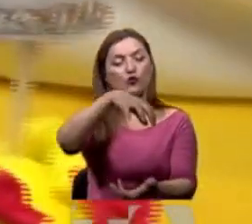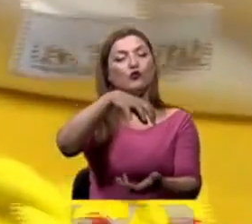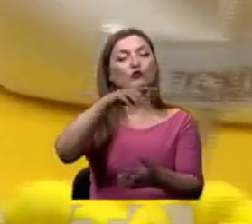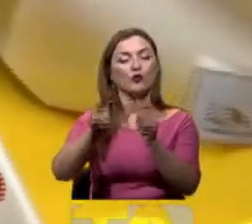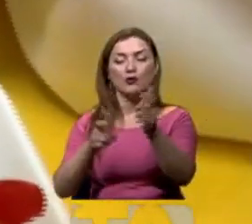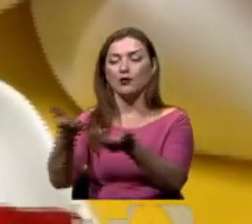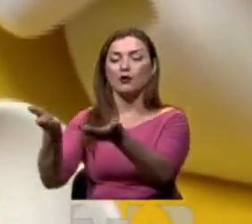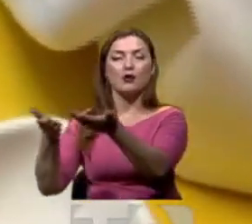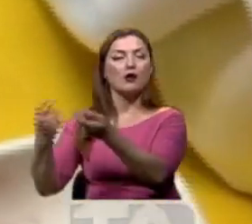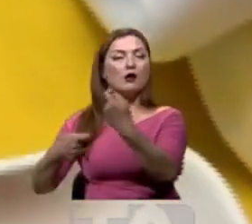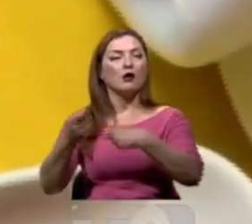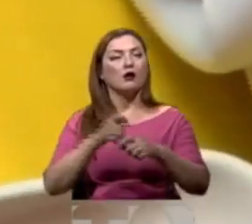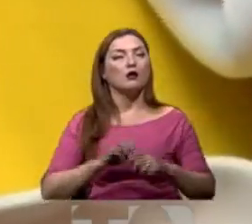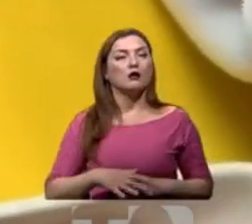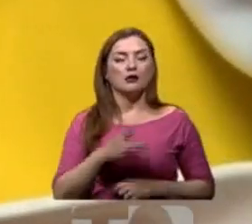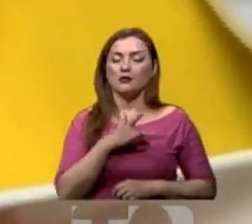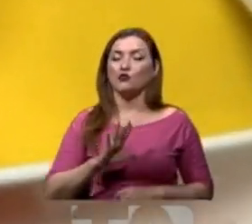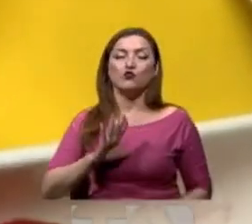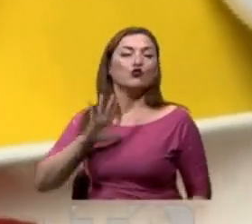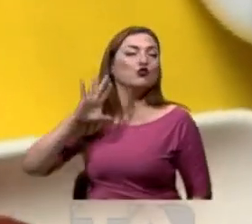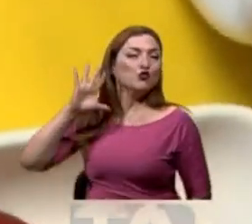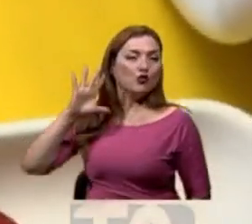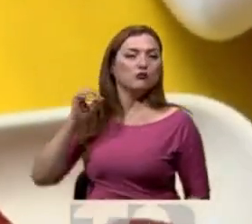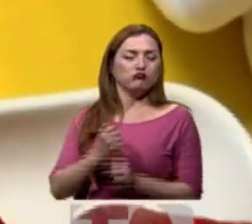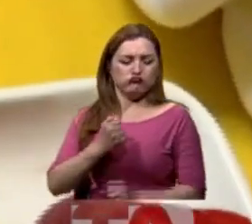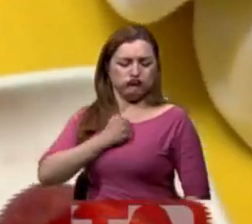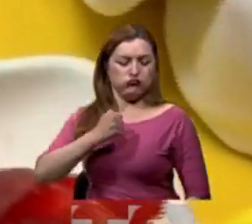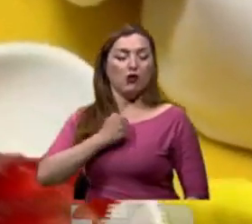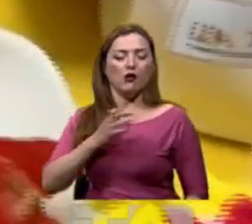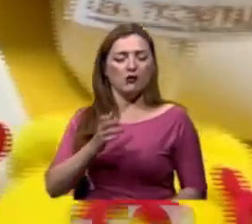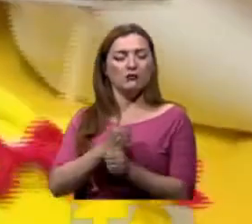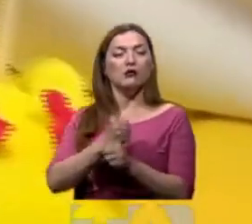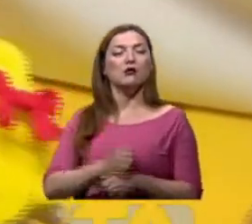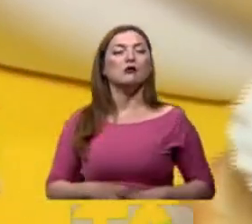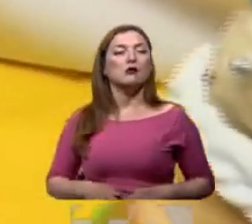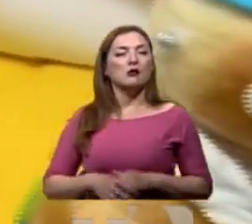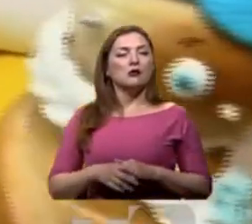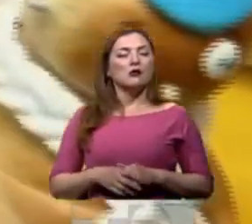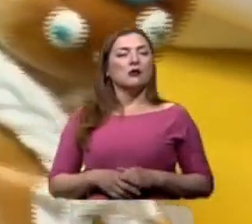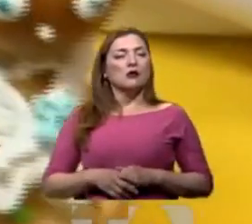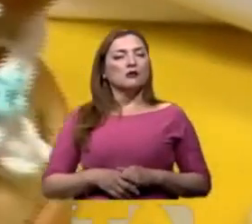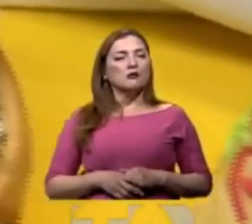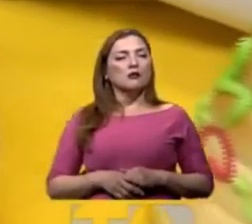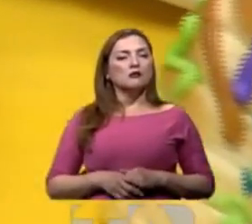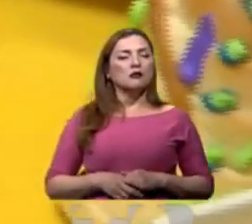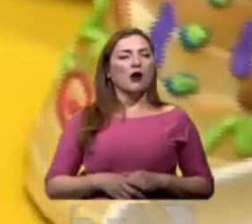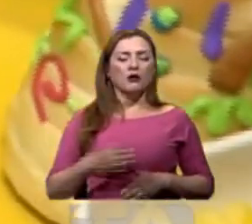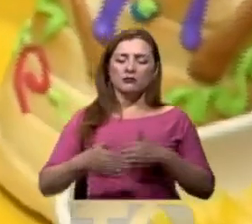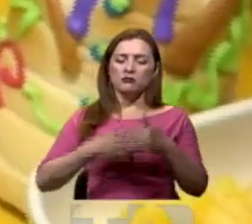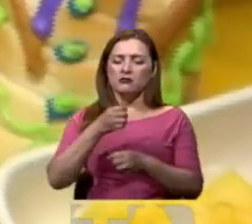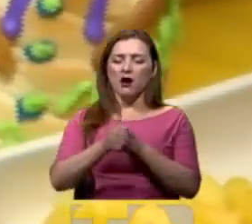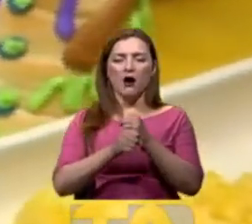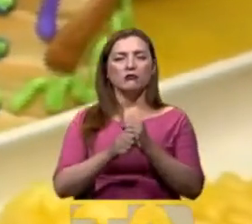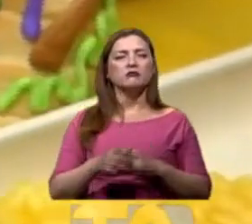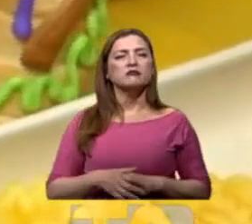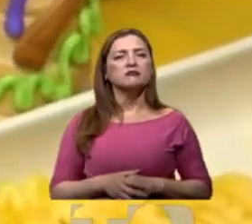nuestros clientes. Entonces sí nos sentimos muy orgullosos de lo que hemos hecho, de lo que estamos haciendo, y esperamos de aquí que sea muchos años más. Bueno, ahora es